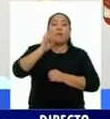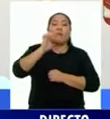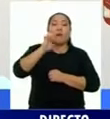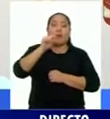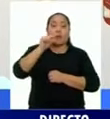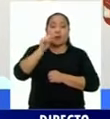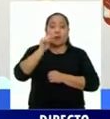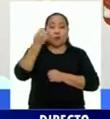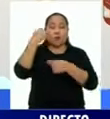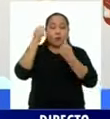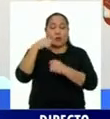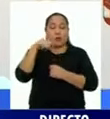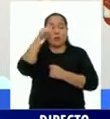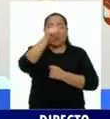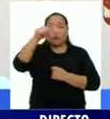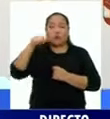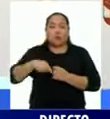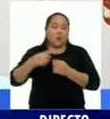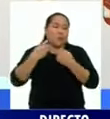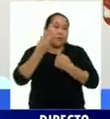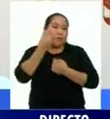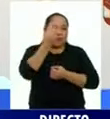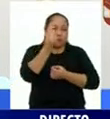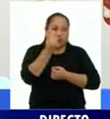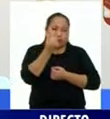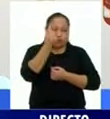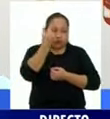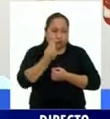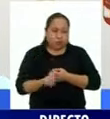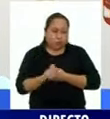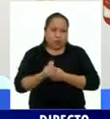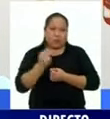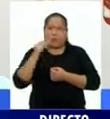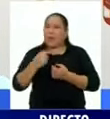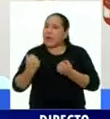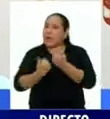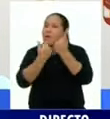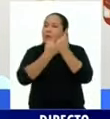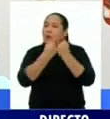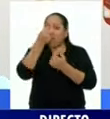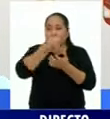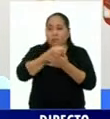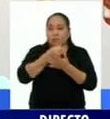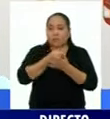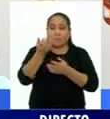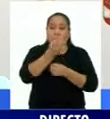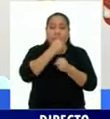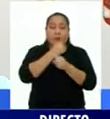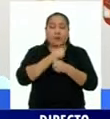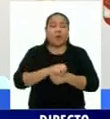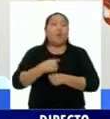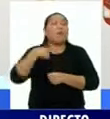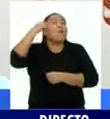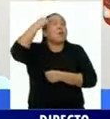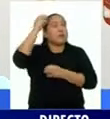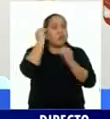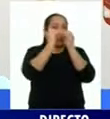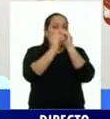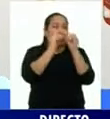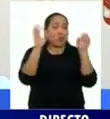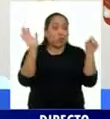han permitido apoyarlas, por lo menos para tener el capital de trabajo, ¿no? Creo que la recuperación